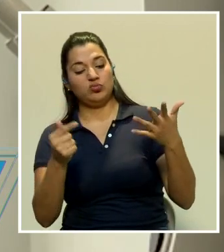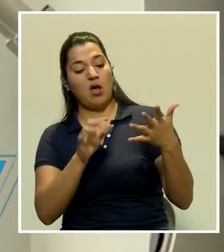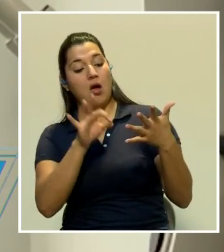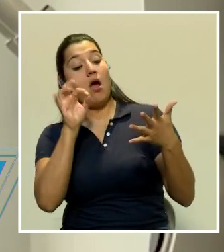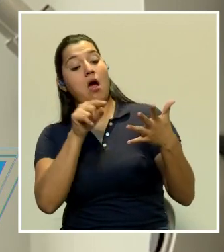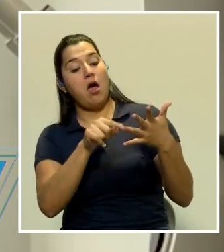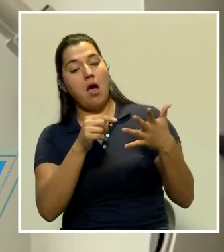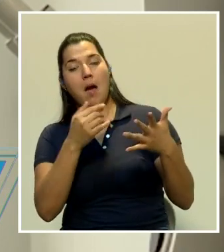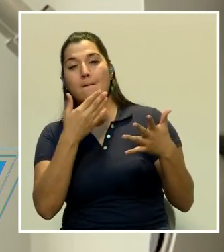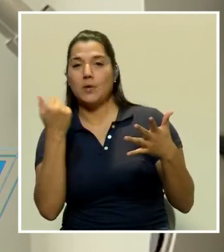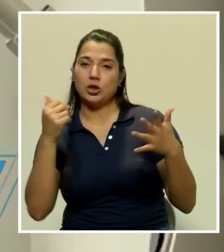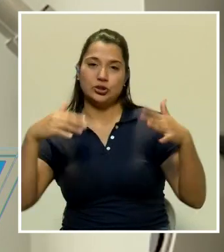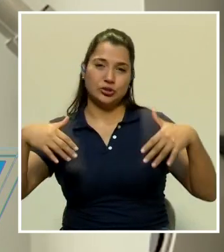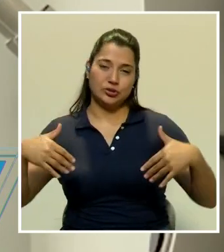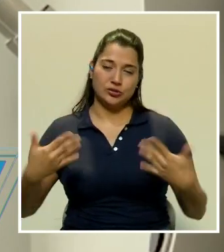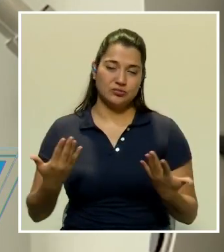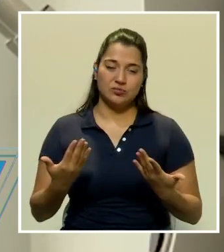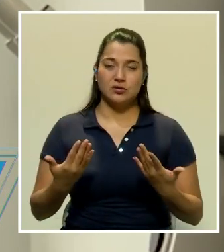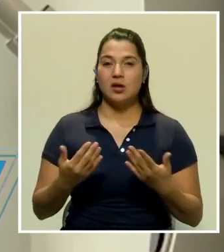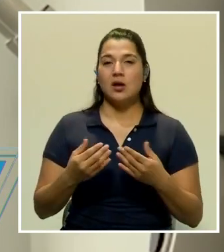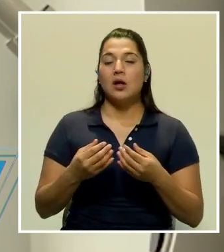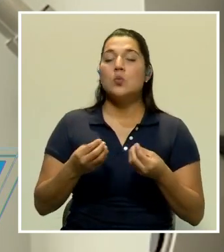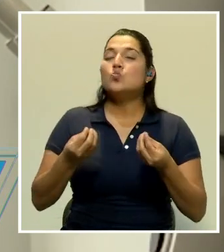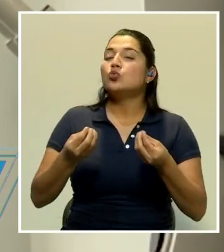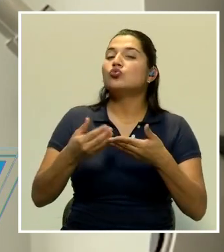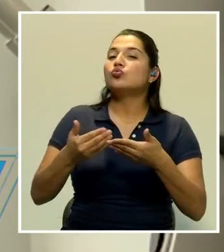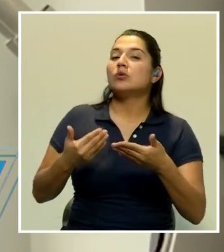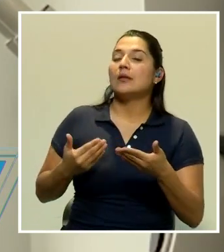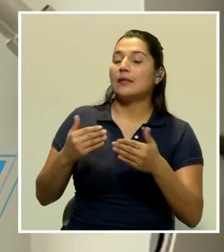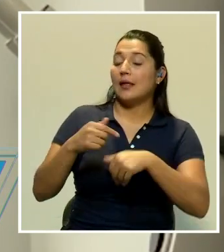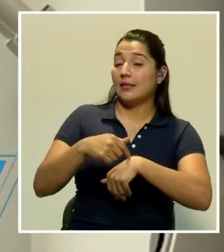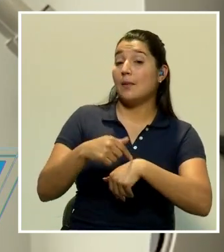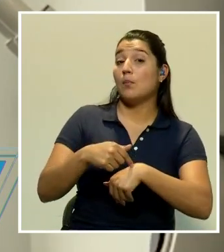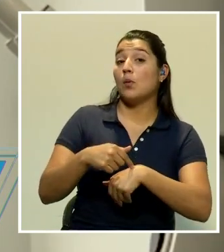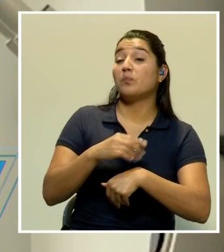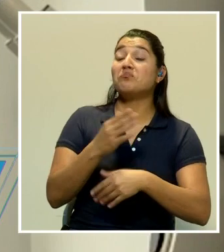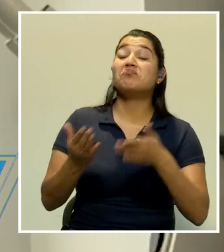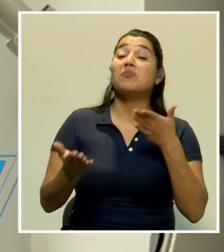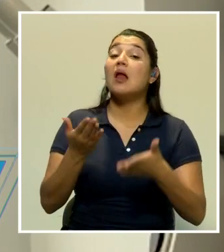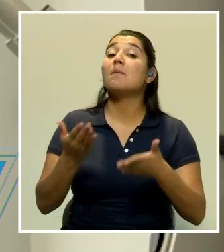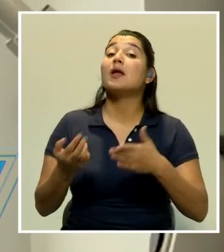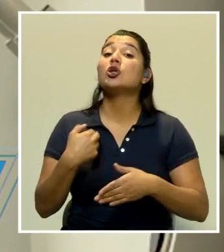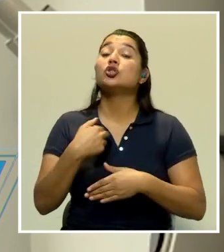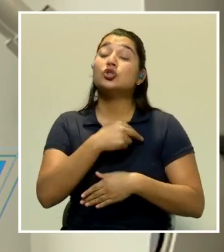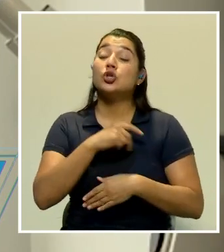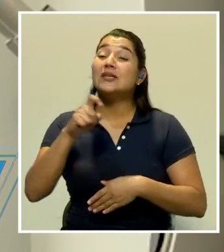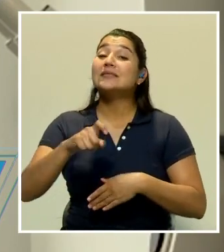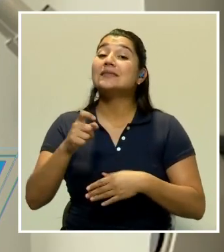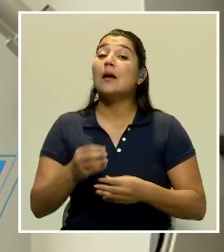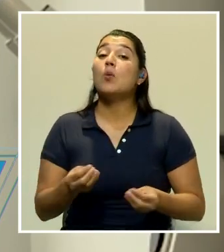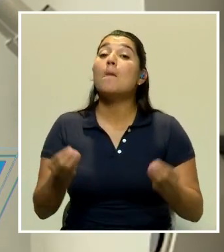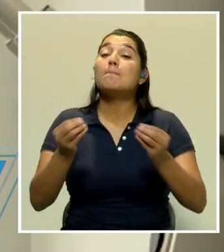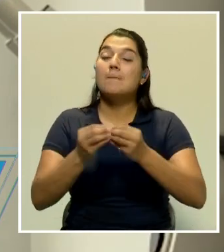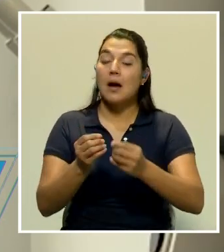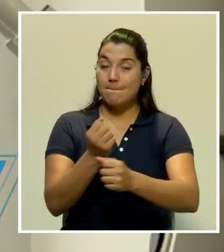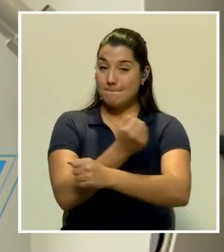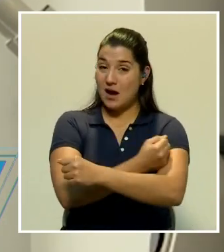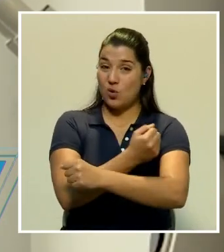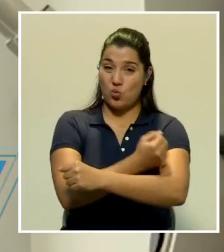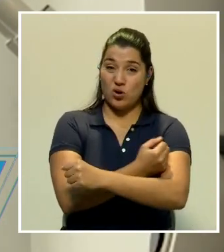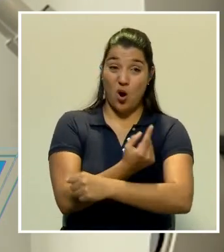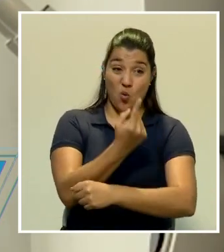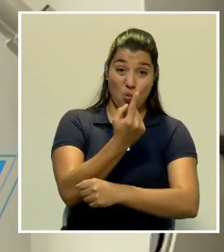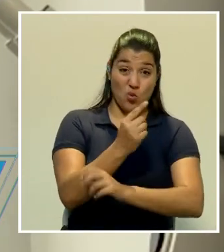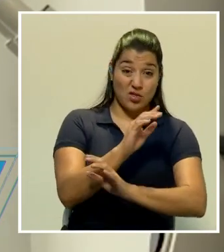vacuna, la más promesora. Yo diría que seguramente necesitaremos de más de una vacuna, probablemente